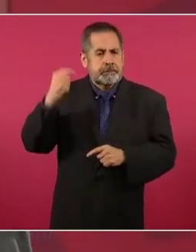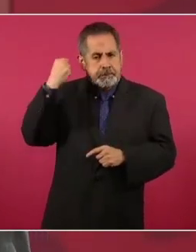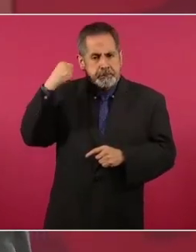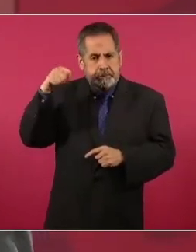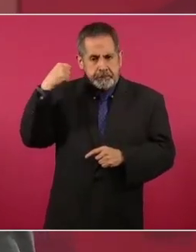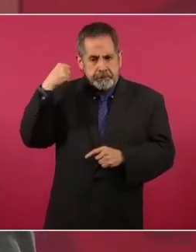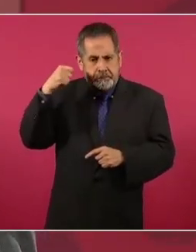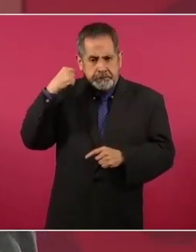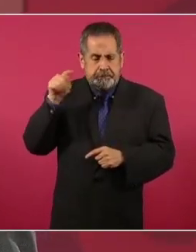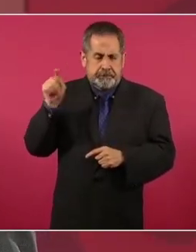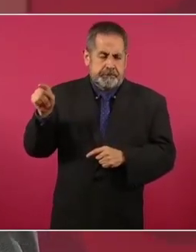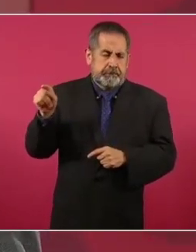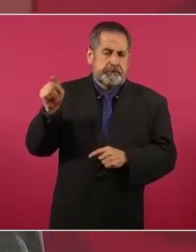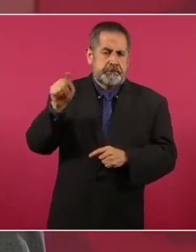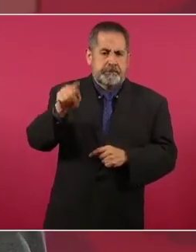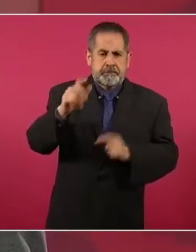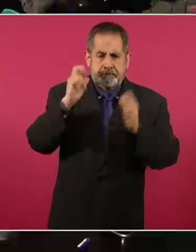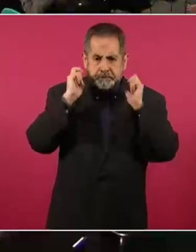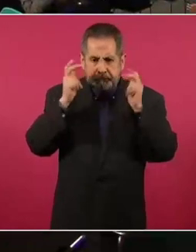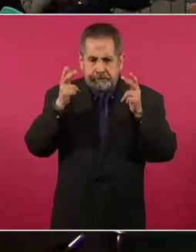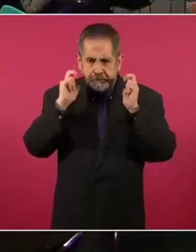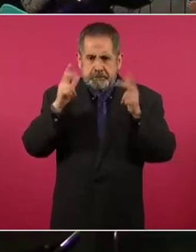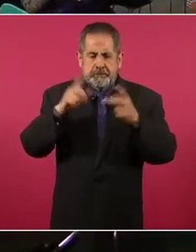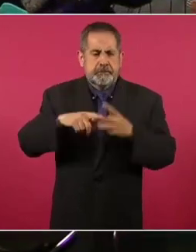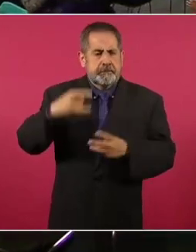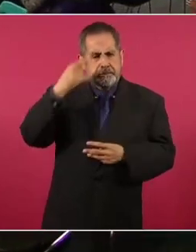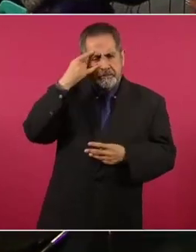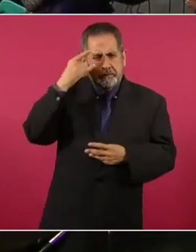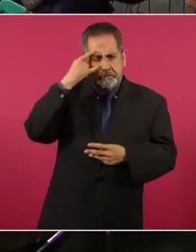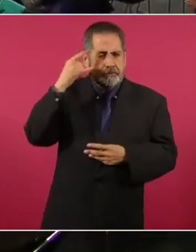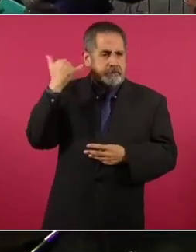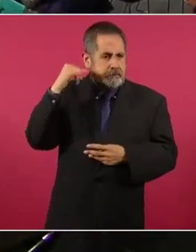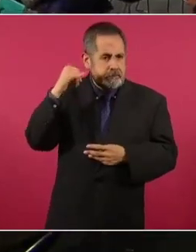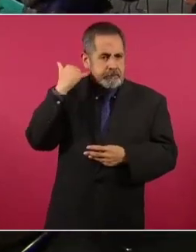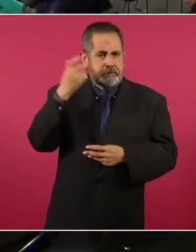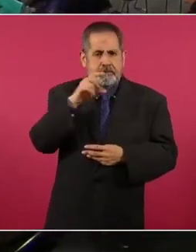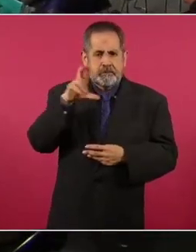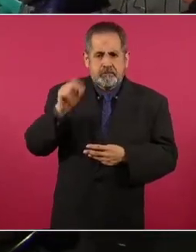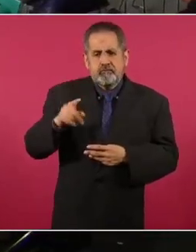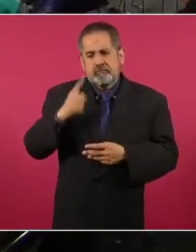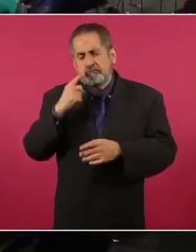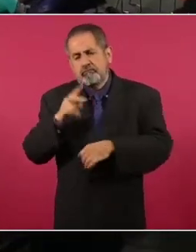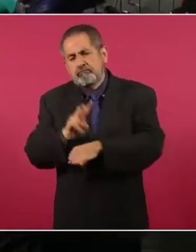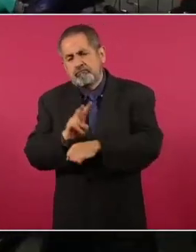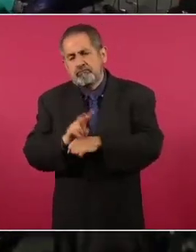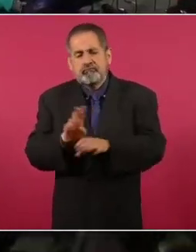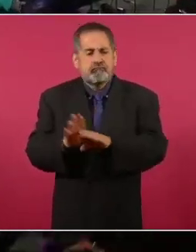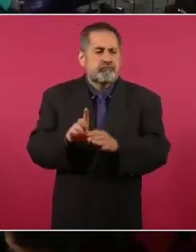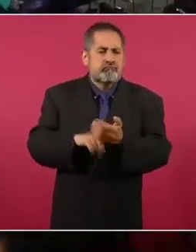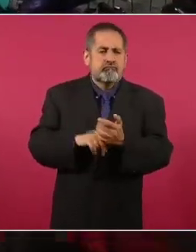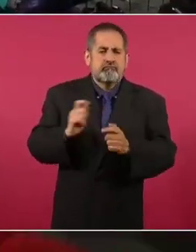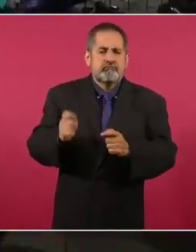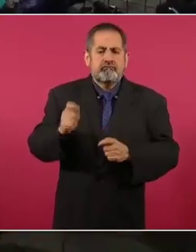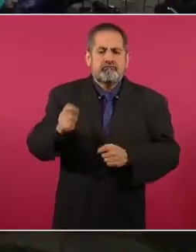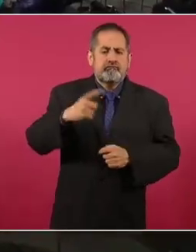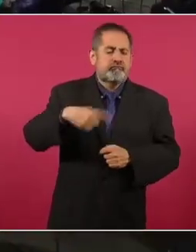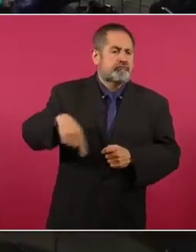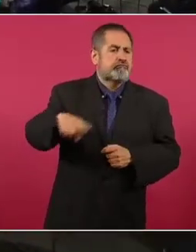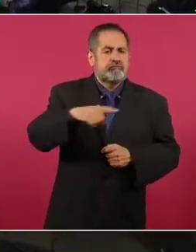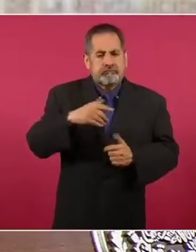Tabasco, Chiapas, Campeche, Yucatán, Quintana Roo, supervisando el